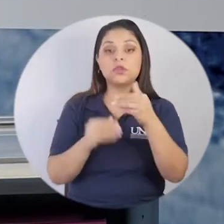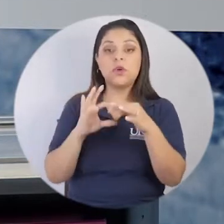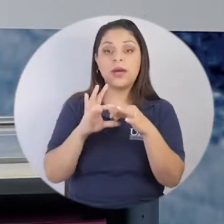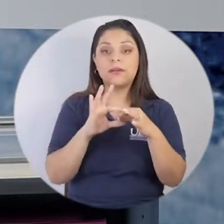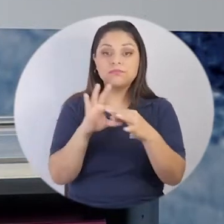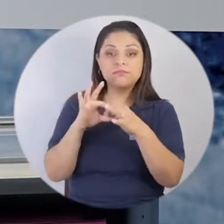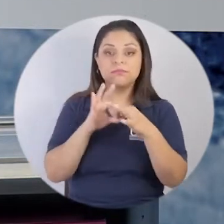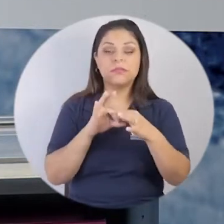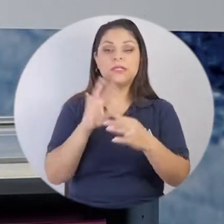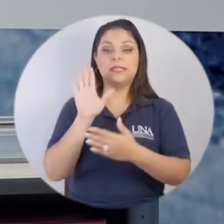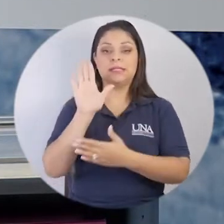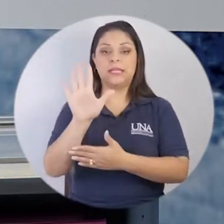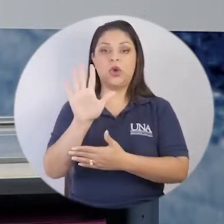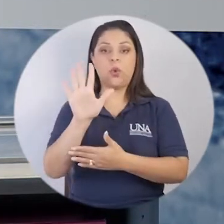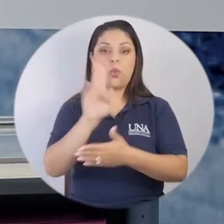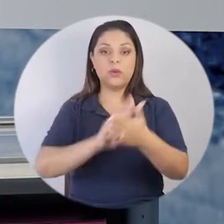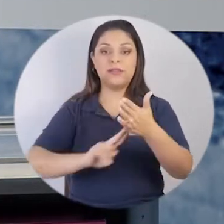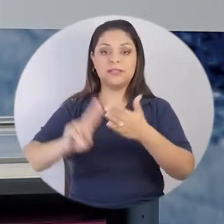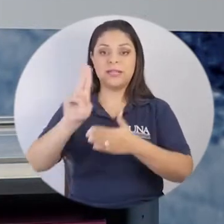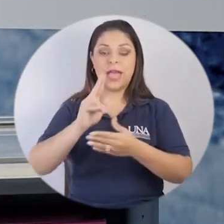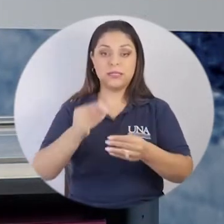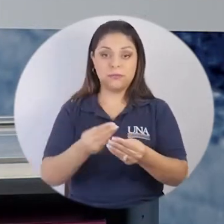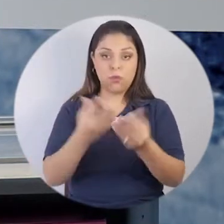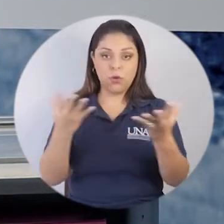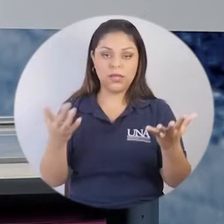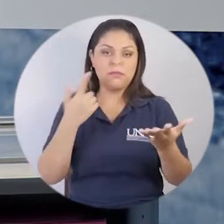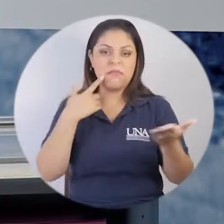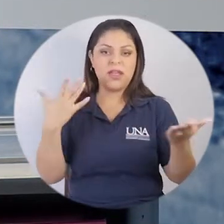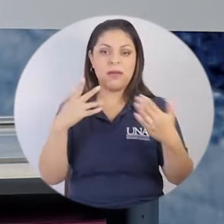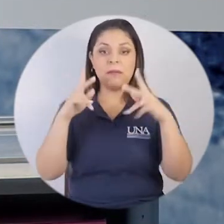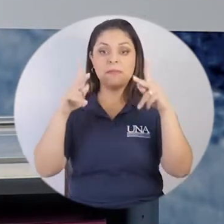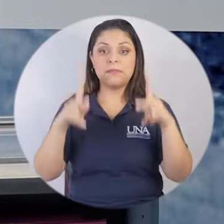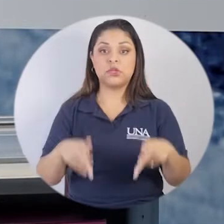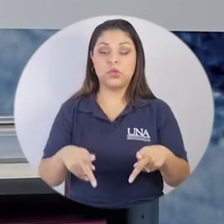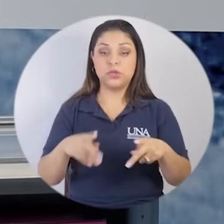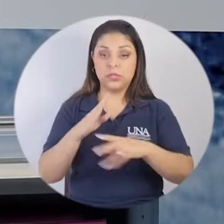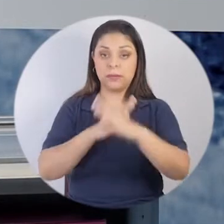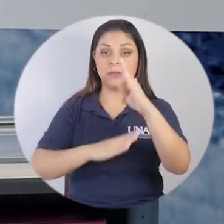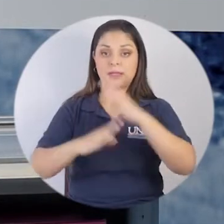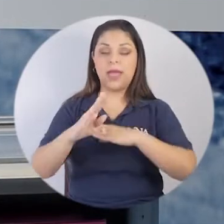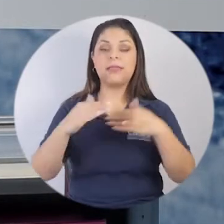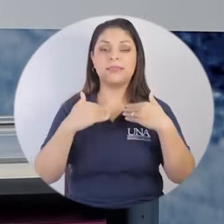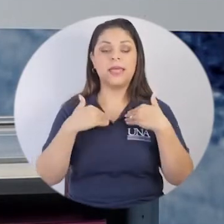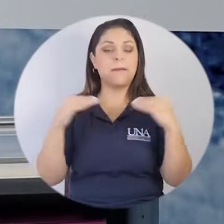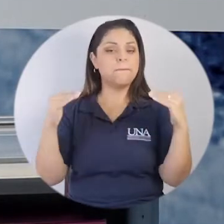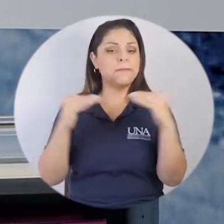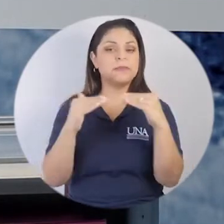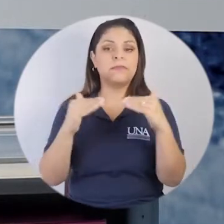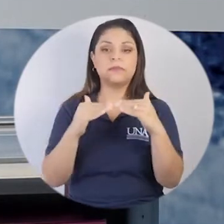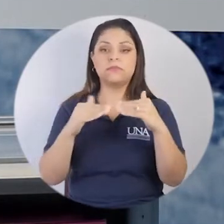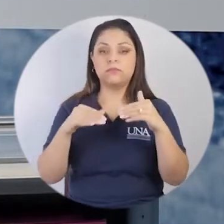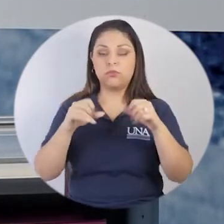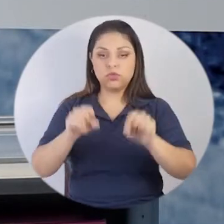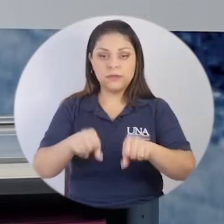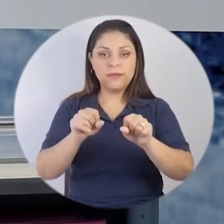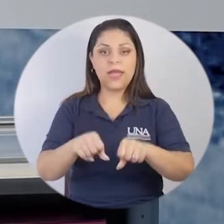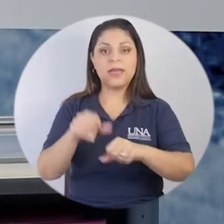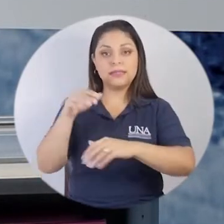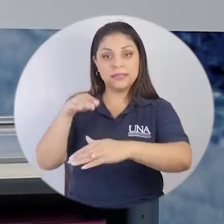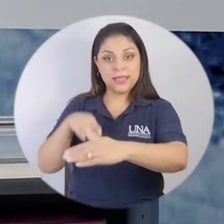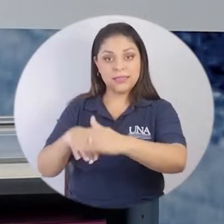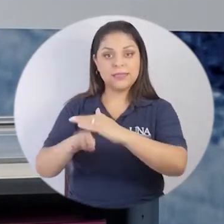5 universidades estatales para que las personas con discapacidad tengan la misma posibilidad de ingresar a un centro de